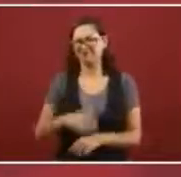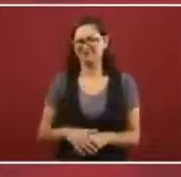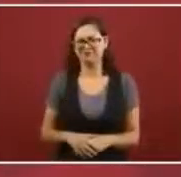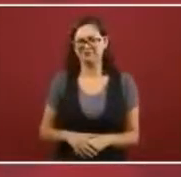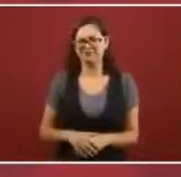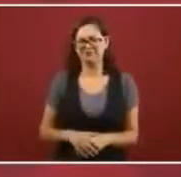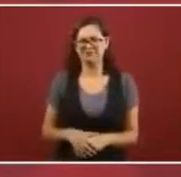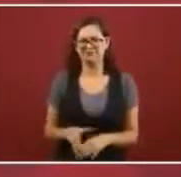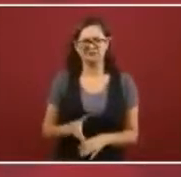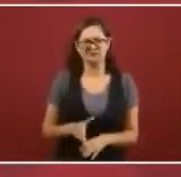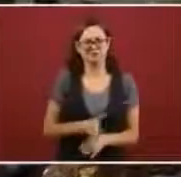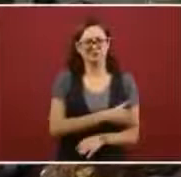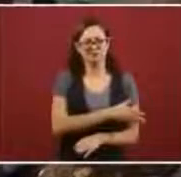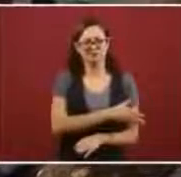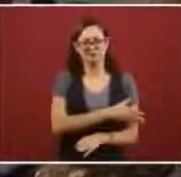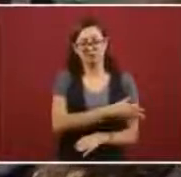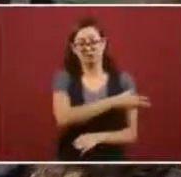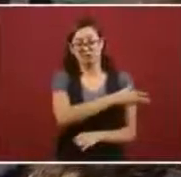entonces.